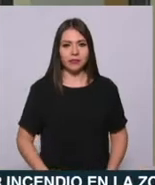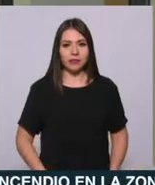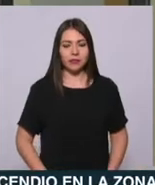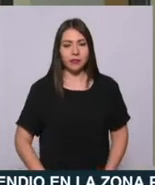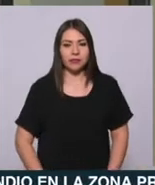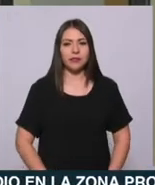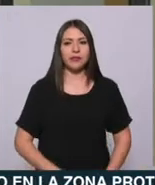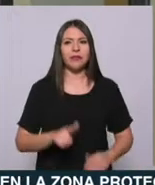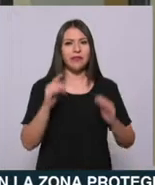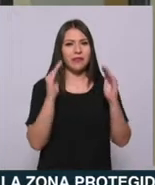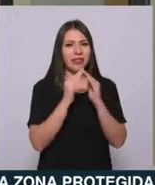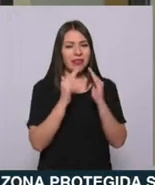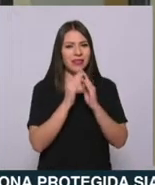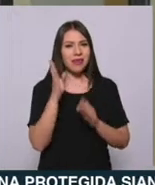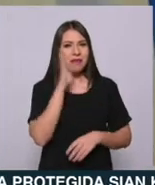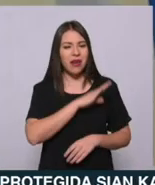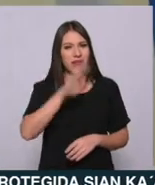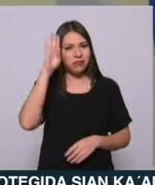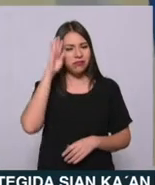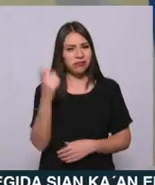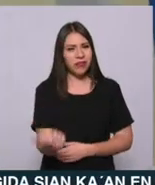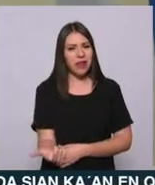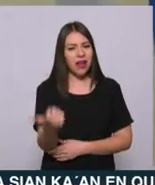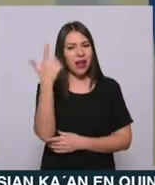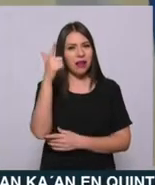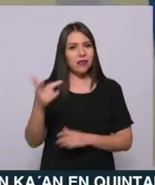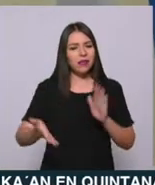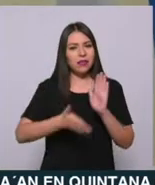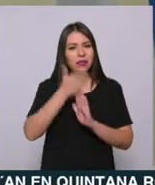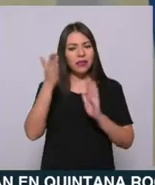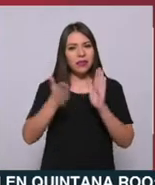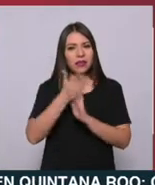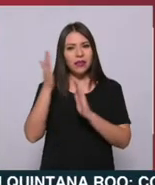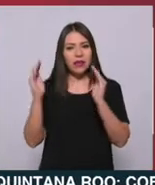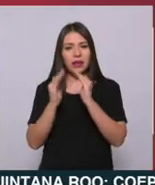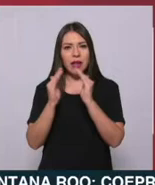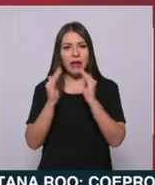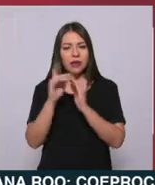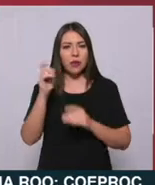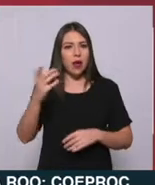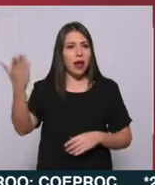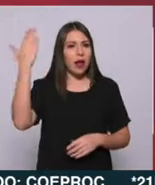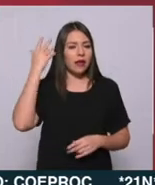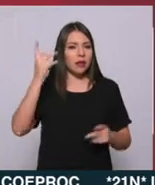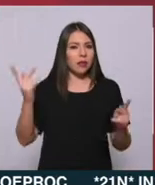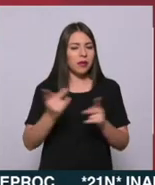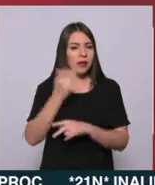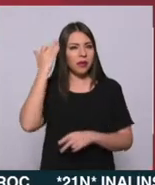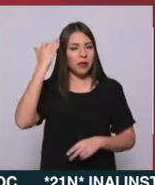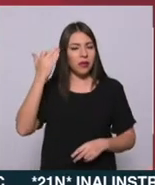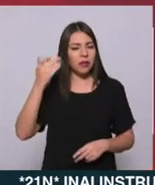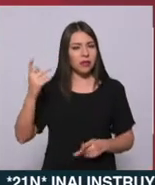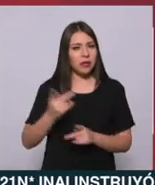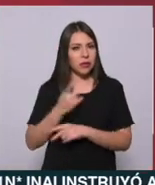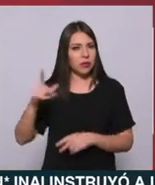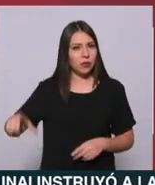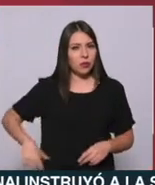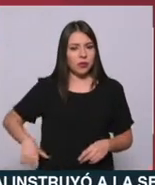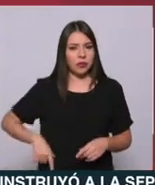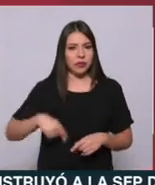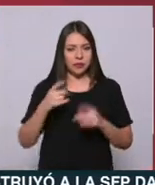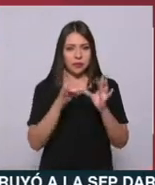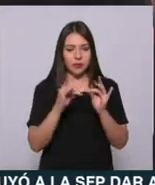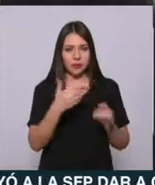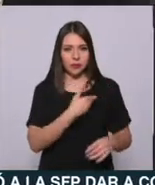Viviendas de mala calidad y de alto costo fueron construidas durante el periodo neoliberal, informó el presidente Andrés Manuel López Obrador, al ser cuestionado sobre